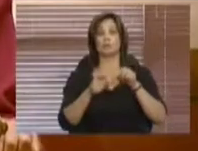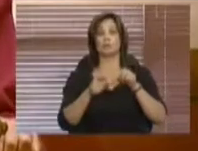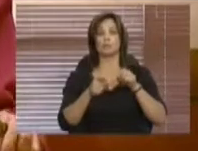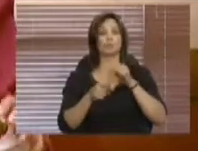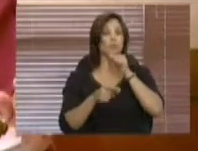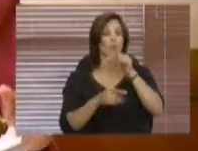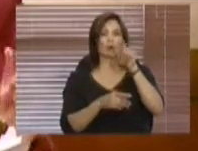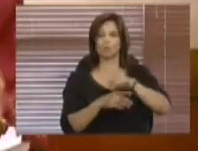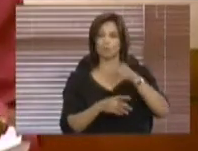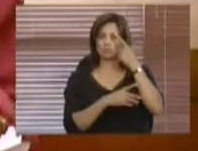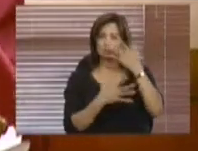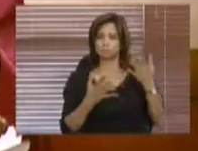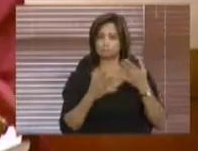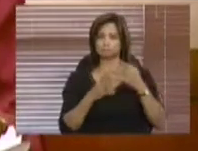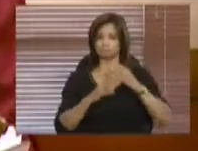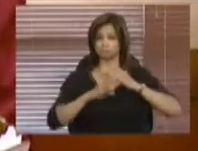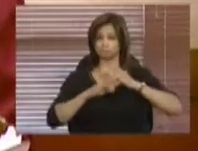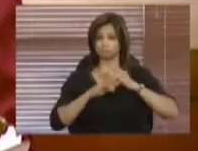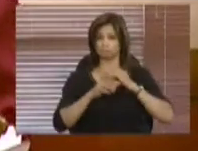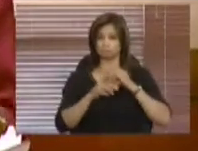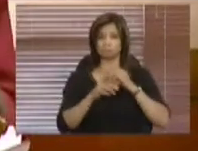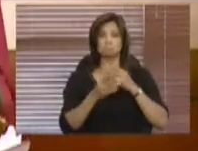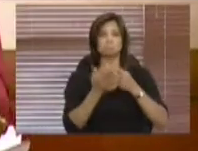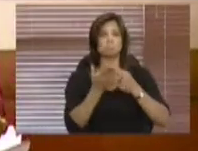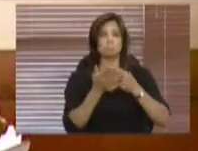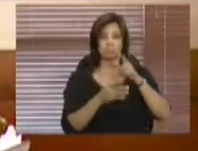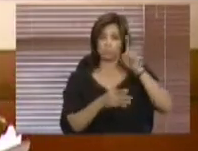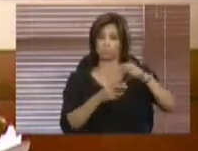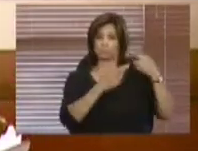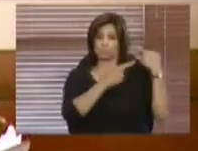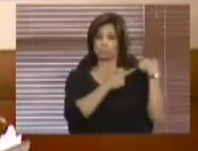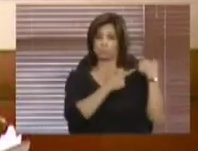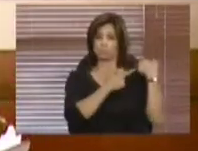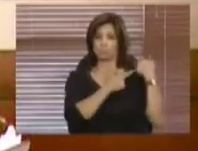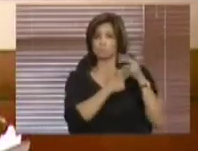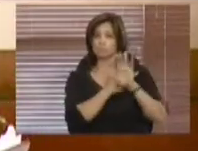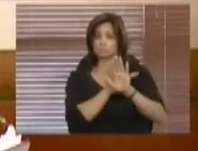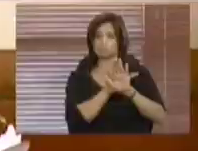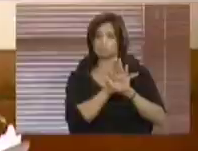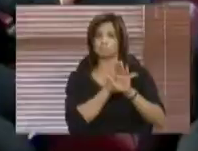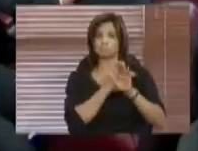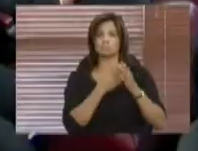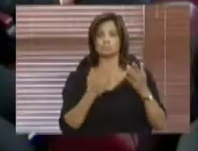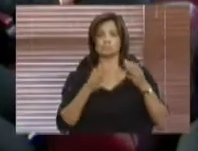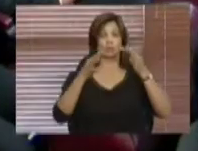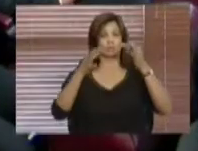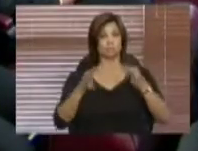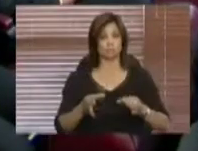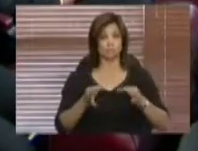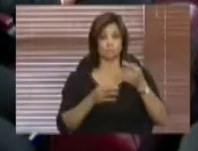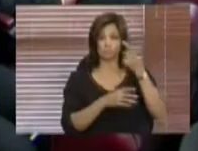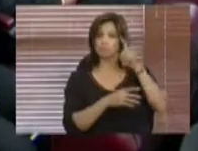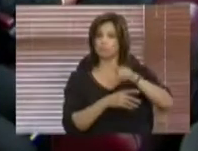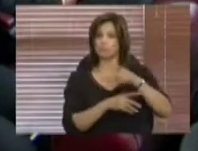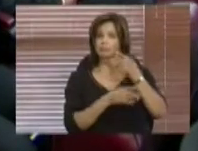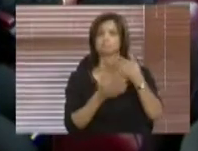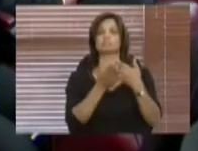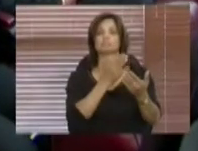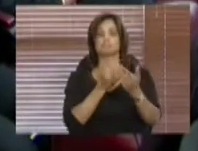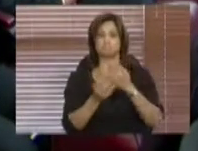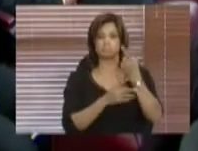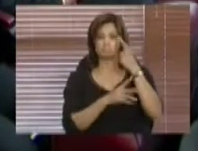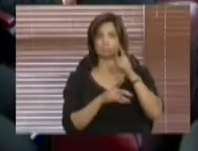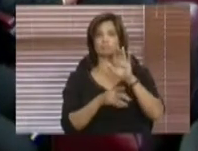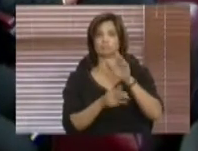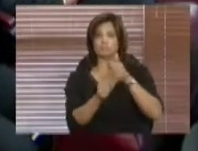no necesita ser refrendado por quien está obligado a cumplirlo. La decisión debe cumplirse en